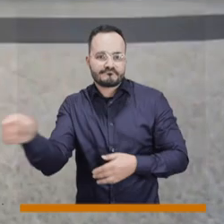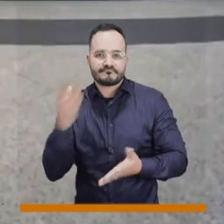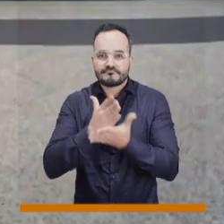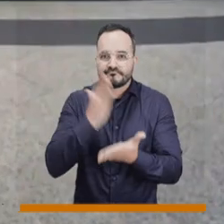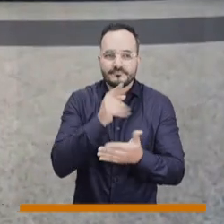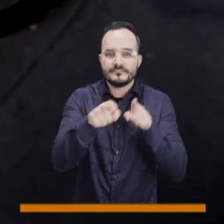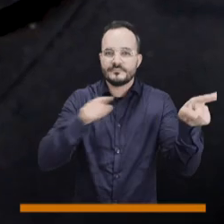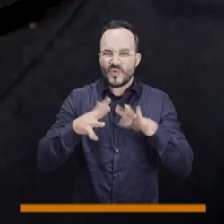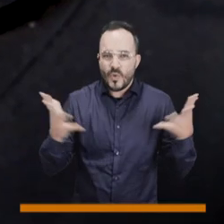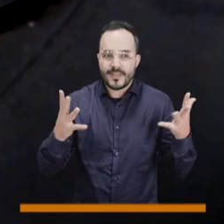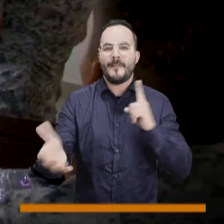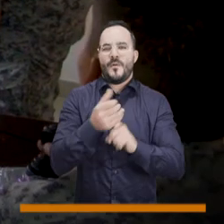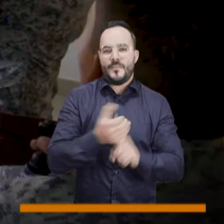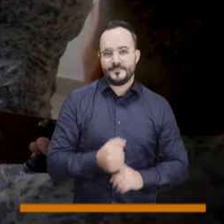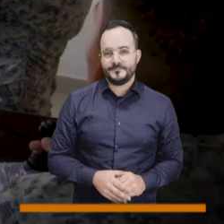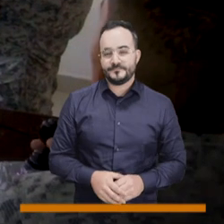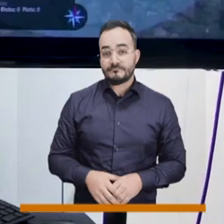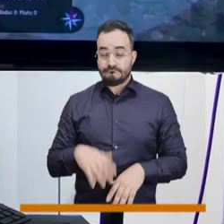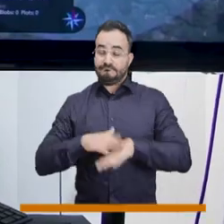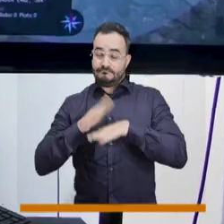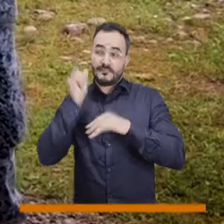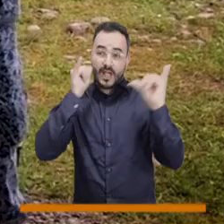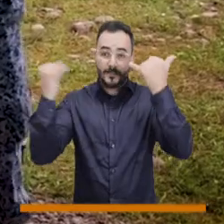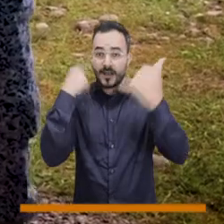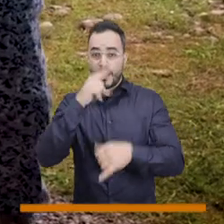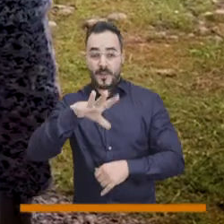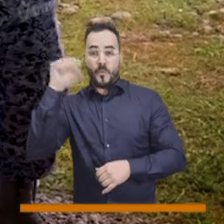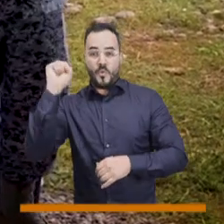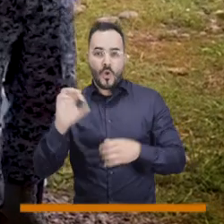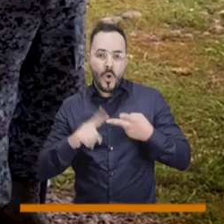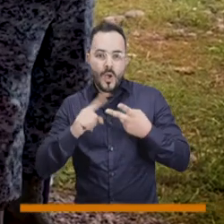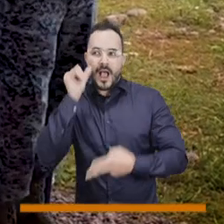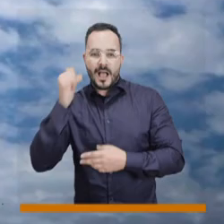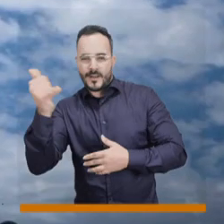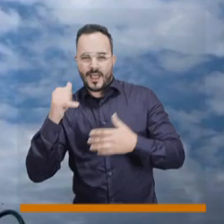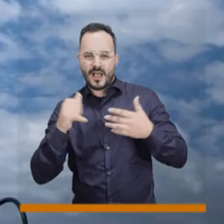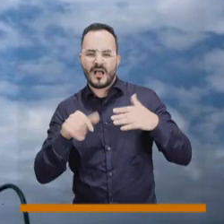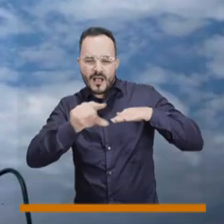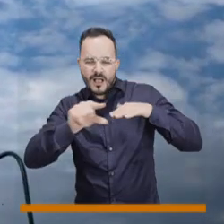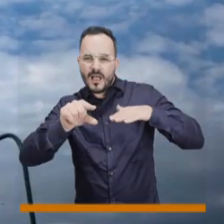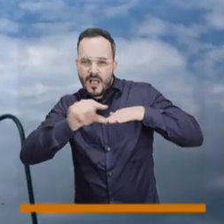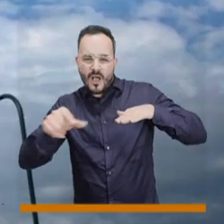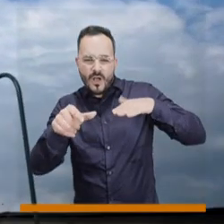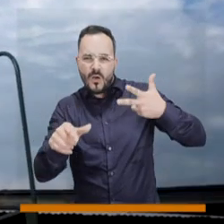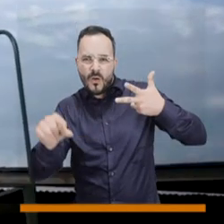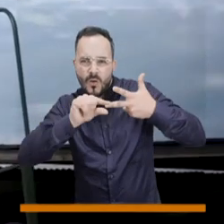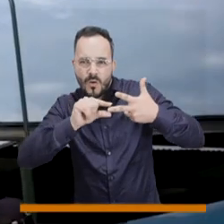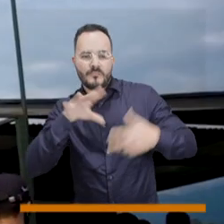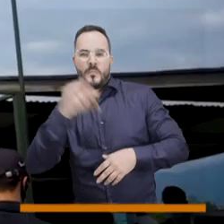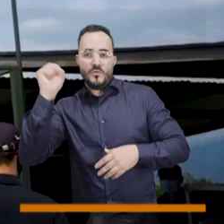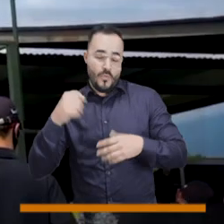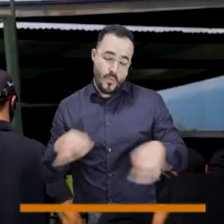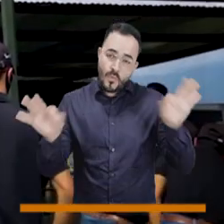todos los activos delincuenciales en la ciudad de Medellín. Todas las cámaras faciales es muy importante, las cámaras con las placas, el halcón